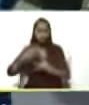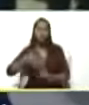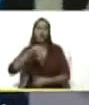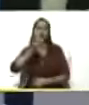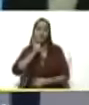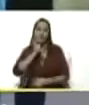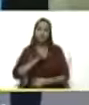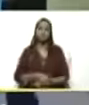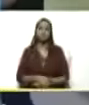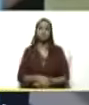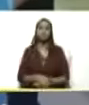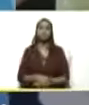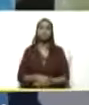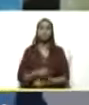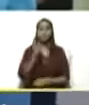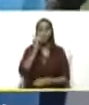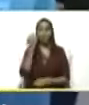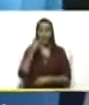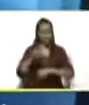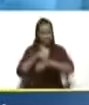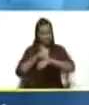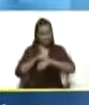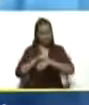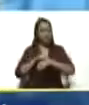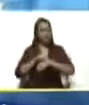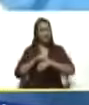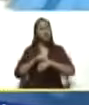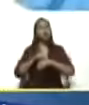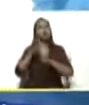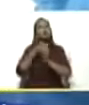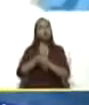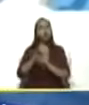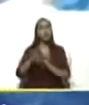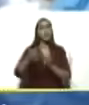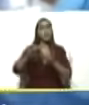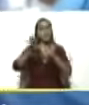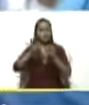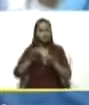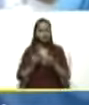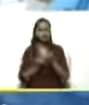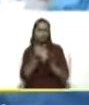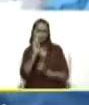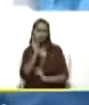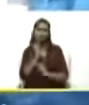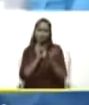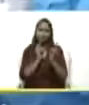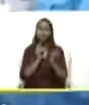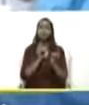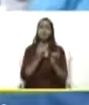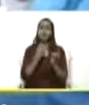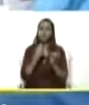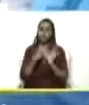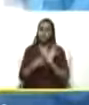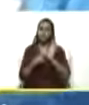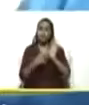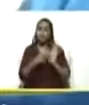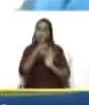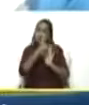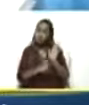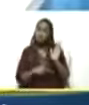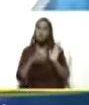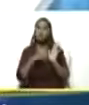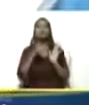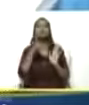y Tierras, Wilmar Castro Soteldo, expresó que este encuentro es el resultado del esfuerzo de productores de todo el gobierno nacional